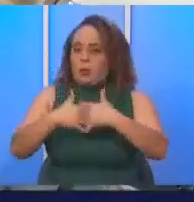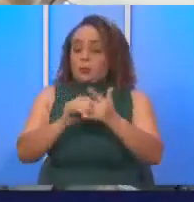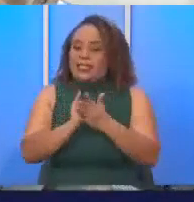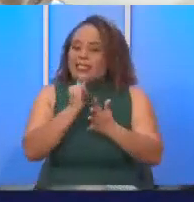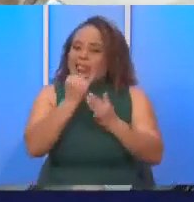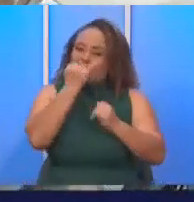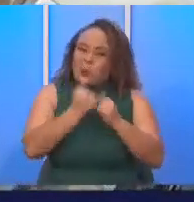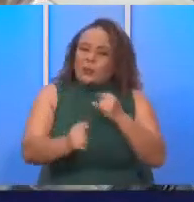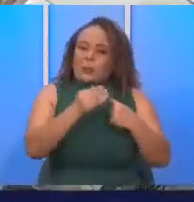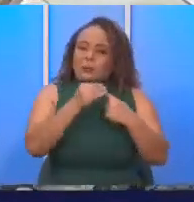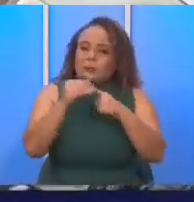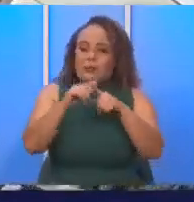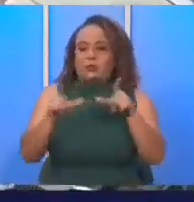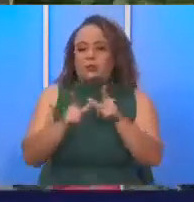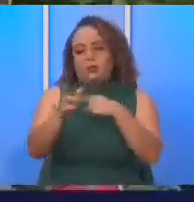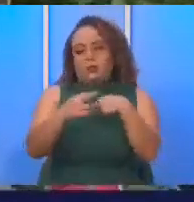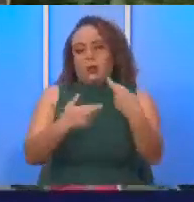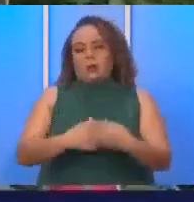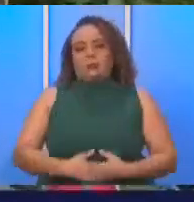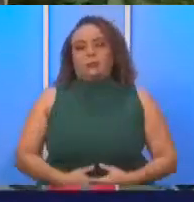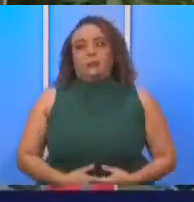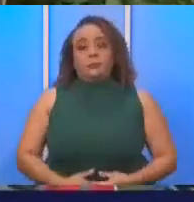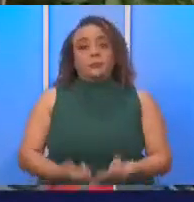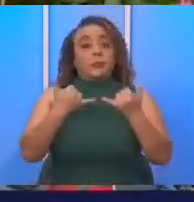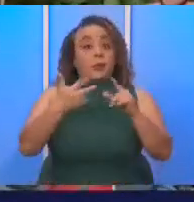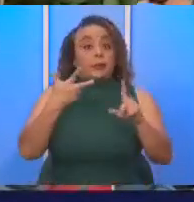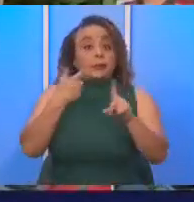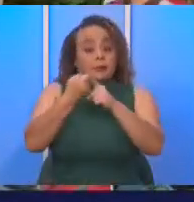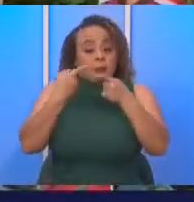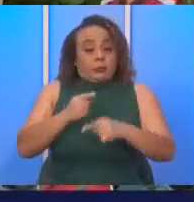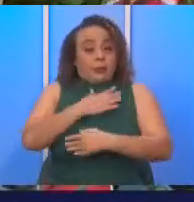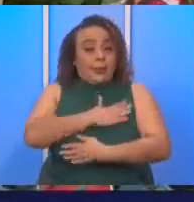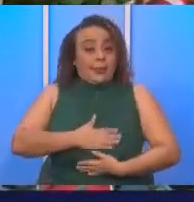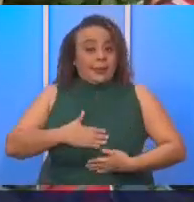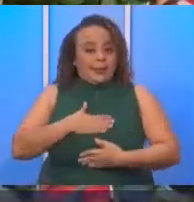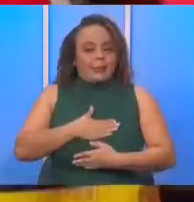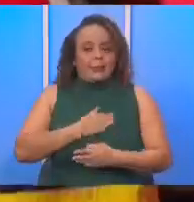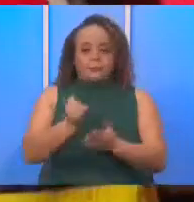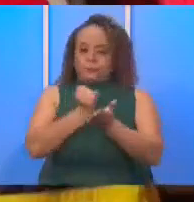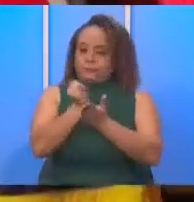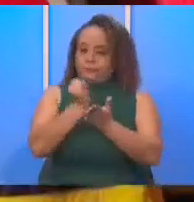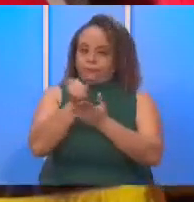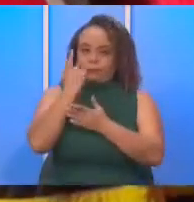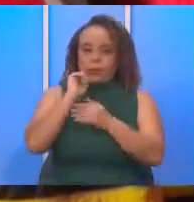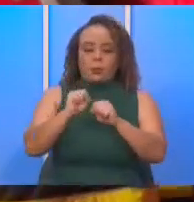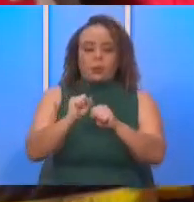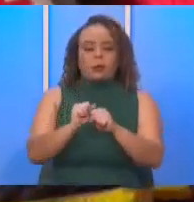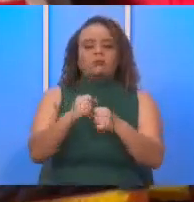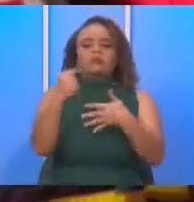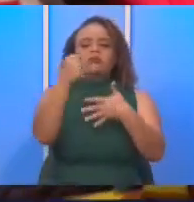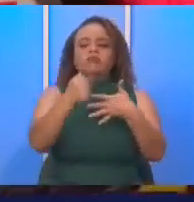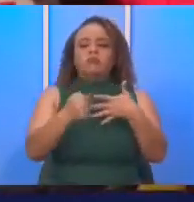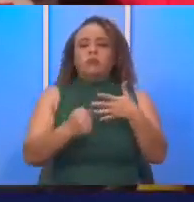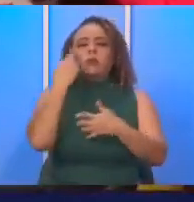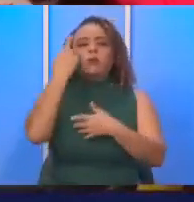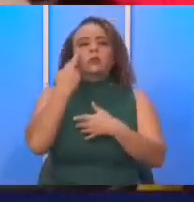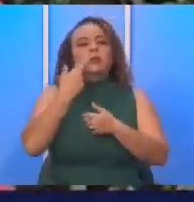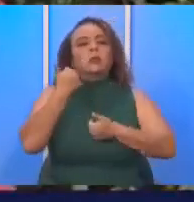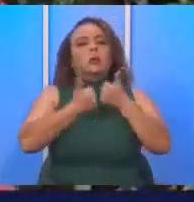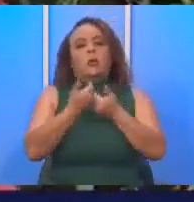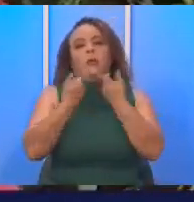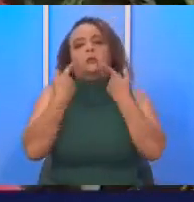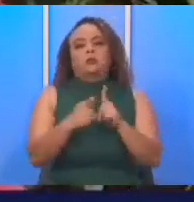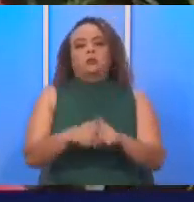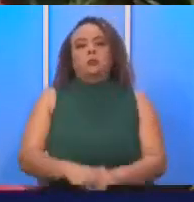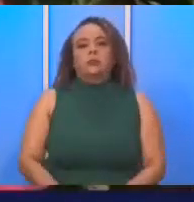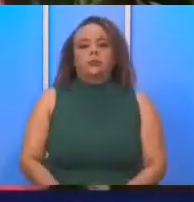último principalmente en zonas rurales. Ahora el accidente ocurrido en Atenas está en investigación para establecer cuáles fueron las causas que lo